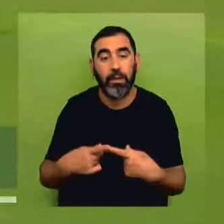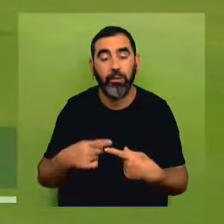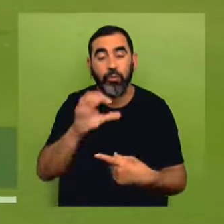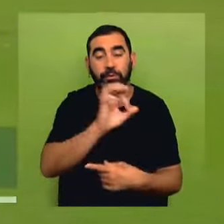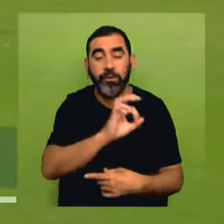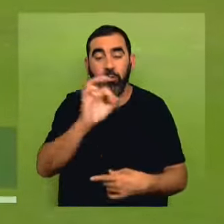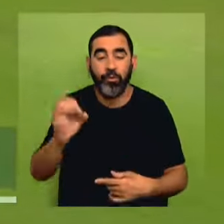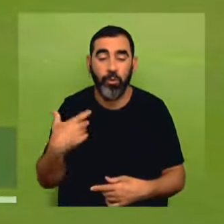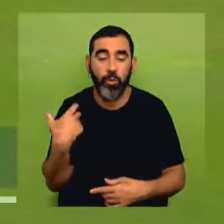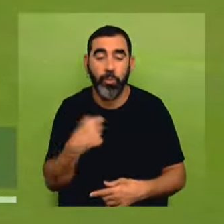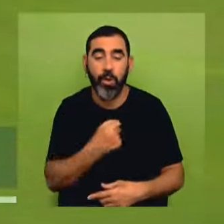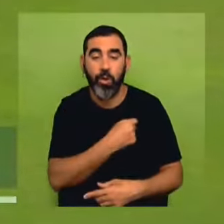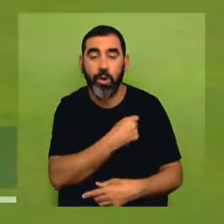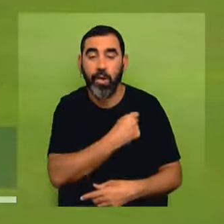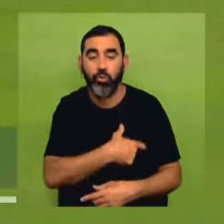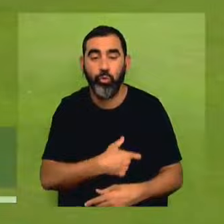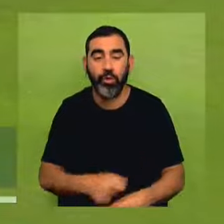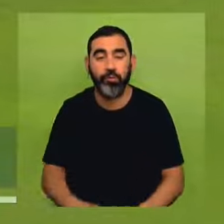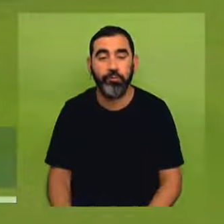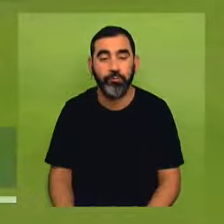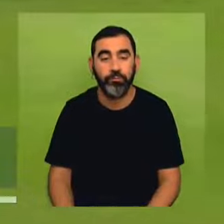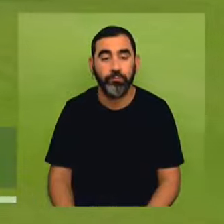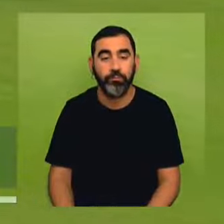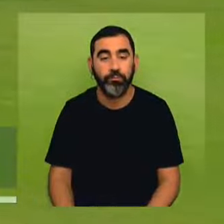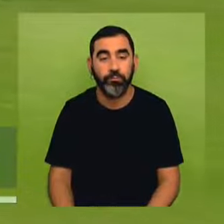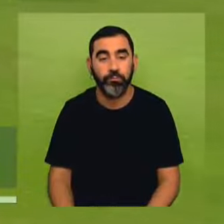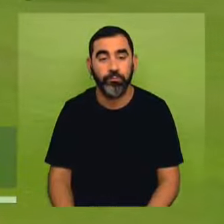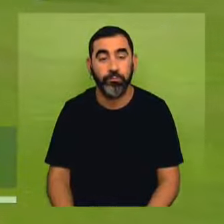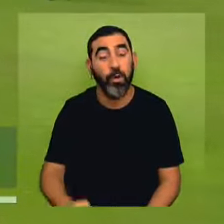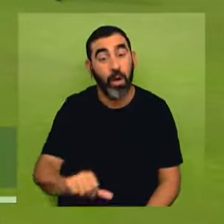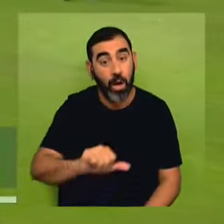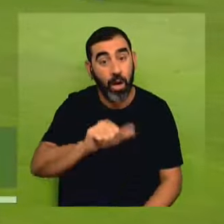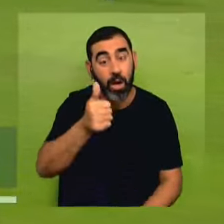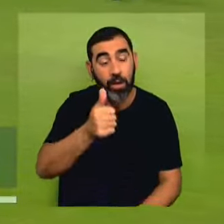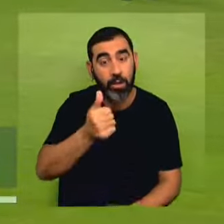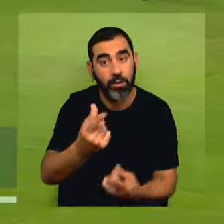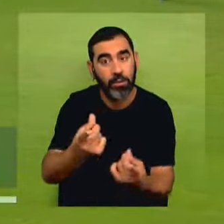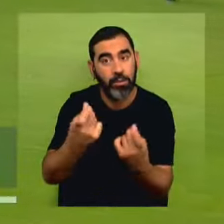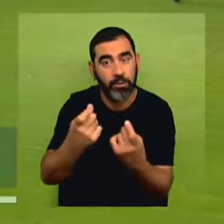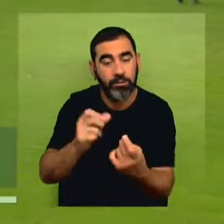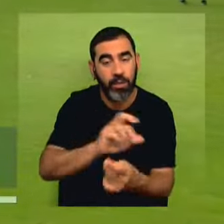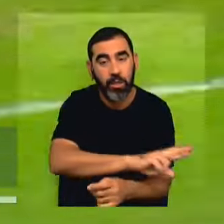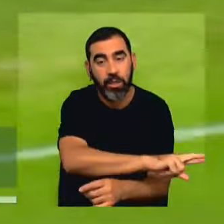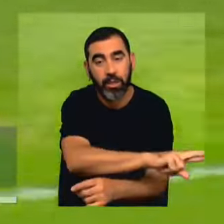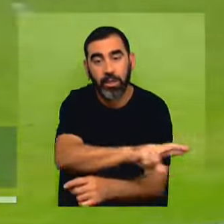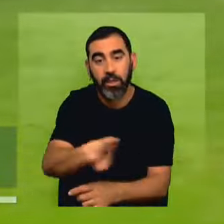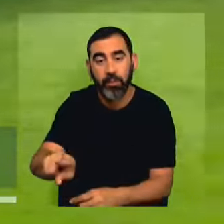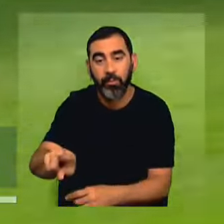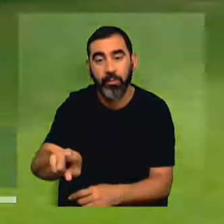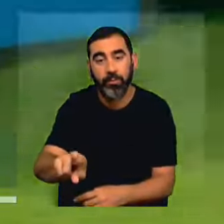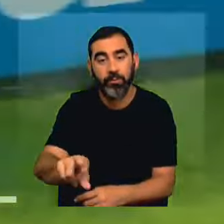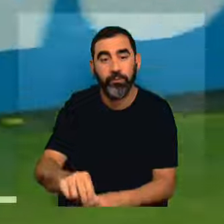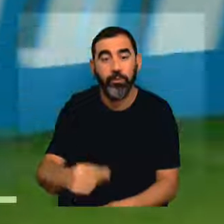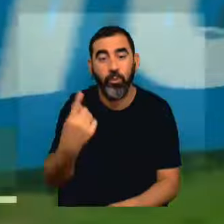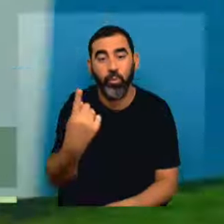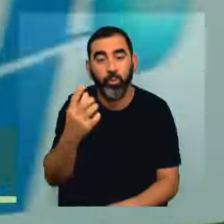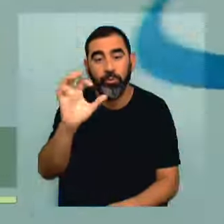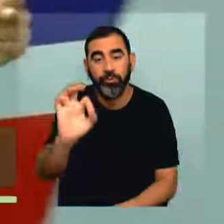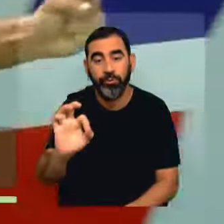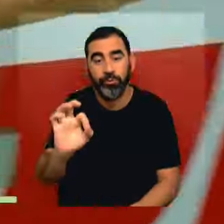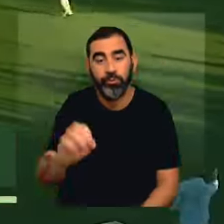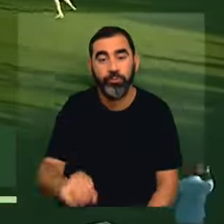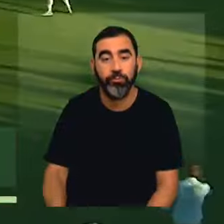0 a0 en el campeón del siglo el viernes por la tarde buen triunfo necesario de rampla Juniors 1 a0 frente a